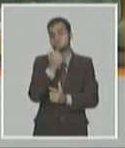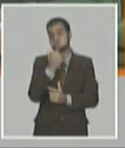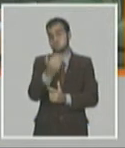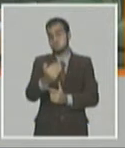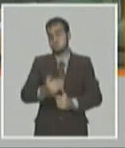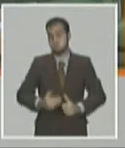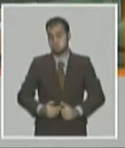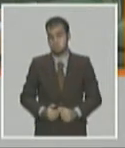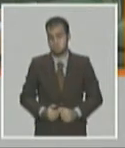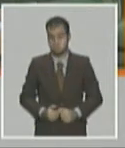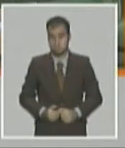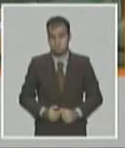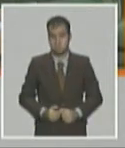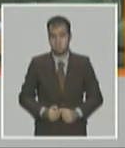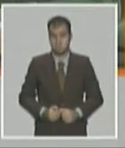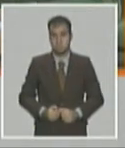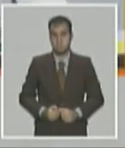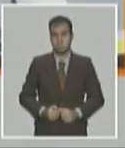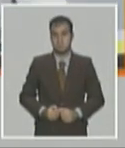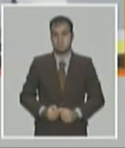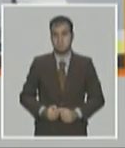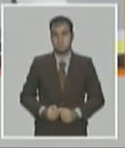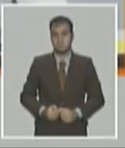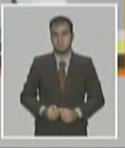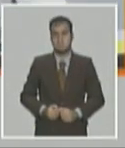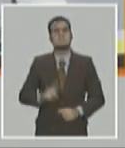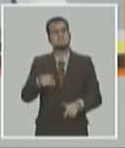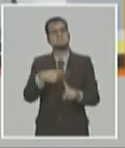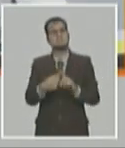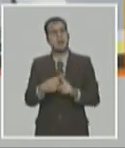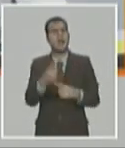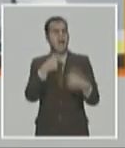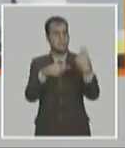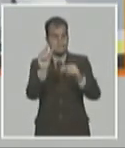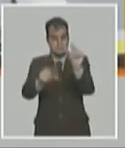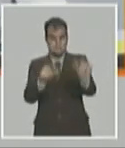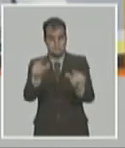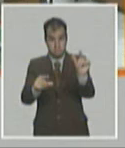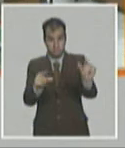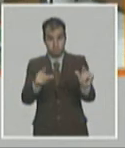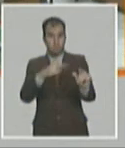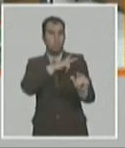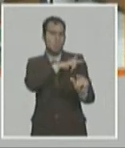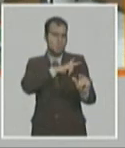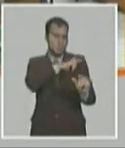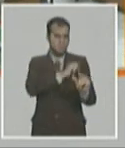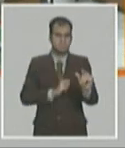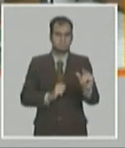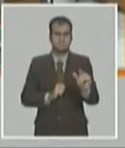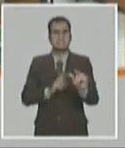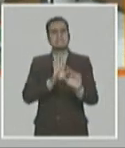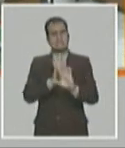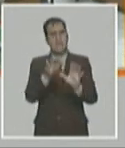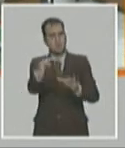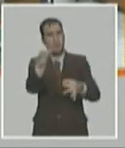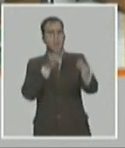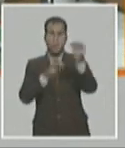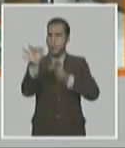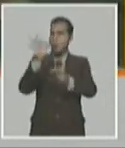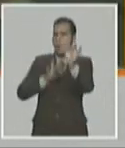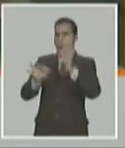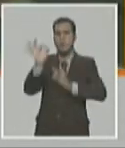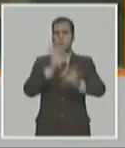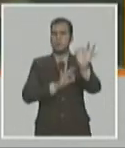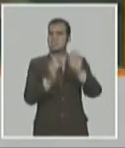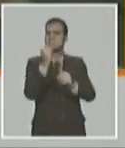Polanco, pero al mismo tiempo poder escuchar un grupo de opiniones, de cuadros de lo que ya venían haciendo.